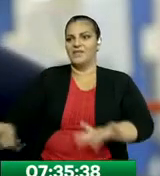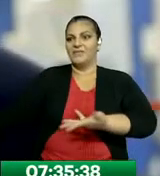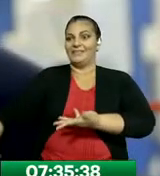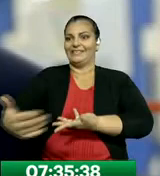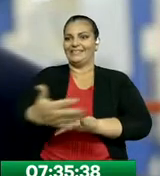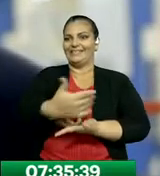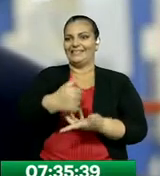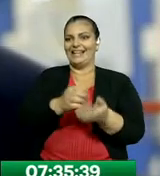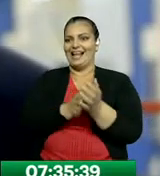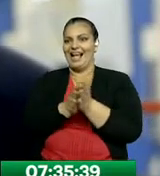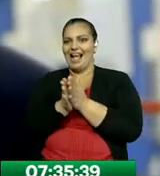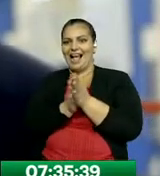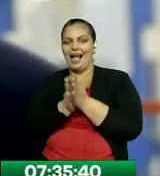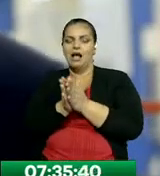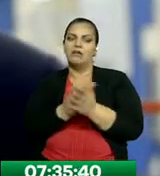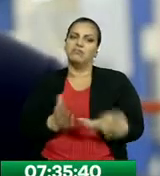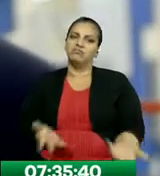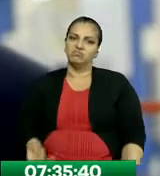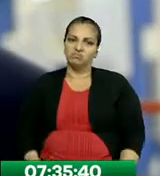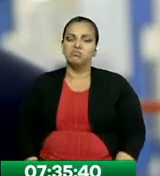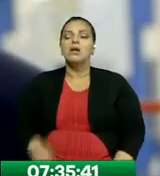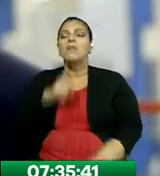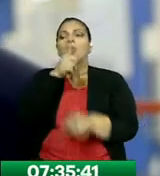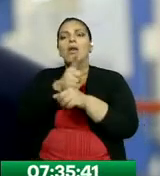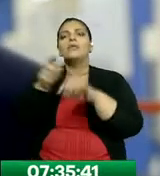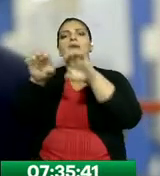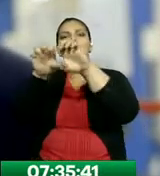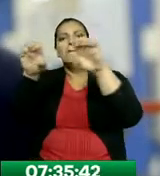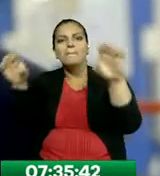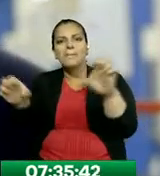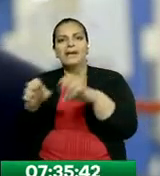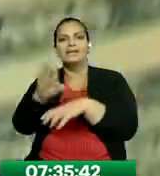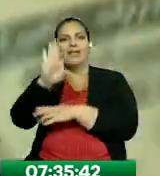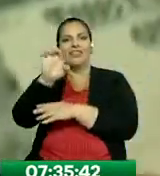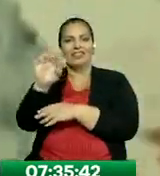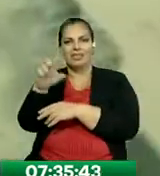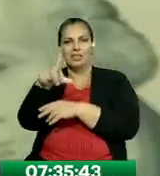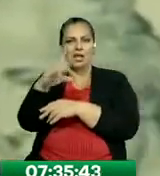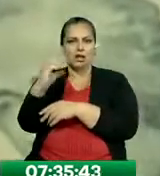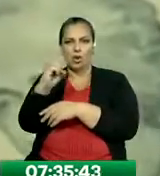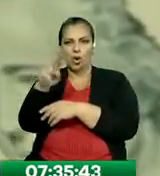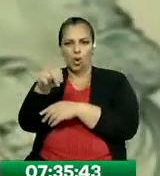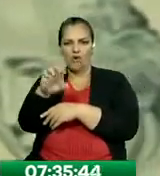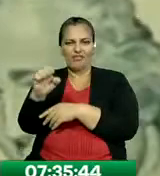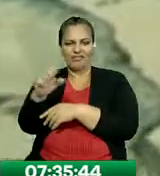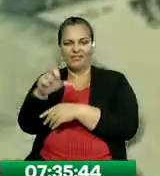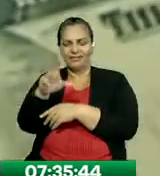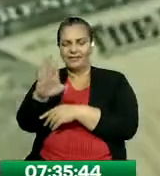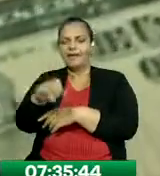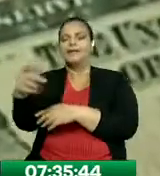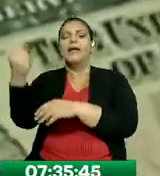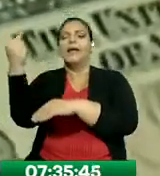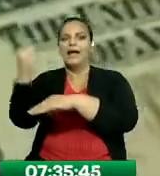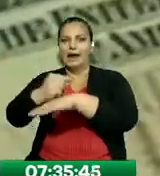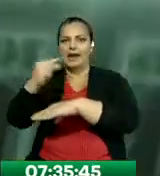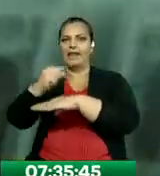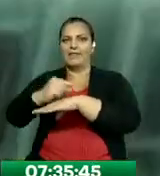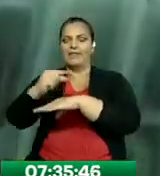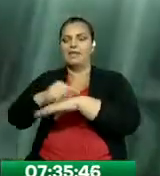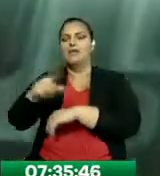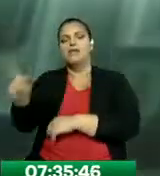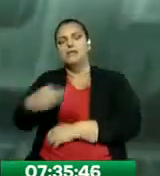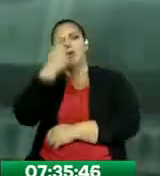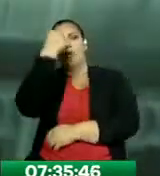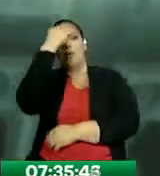caso, Tomislav Topic devolverá al Estado 13.5 millones de dólares. A esto se suman 2.5 millones adicionales que